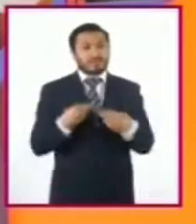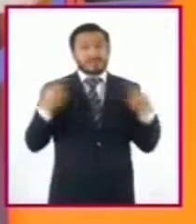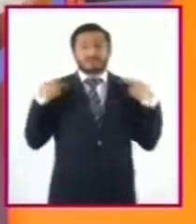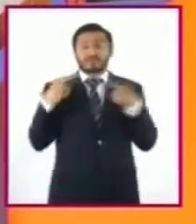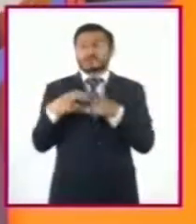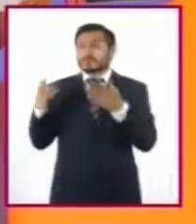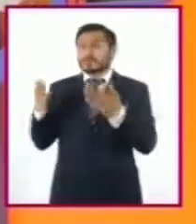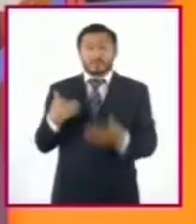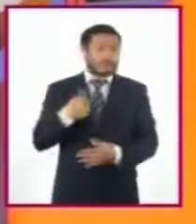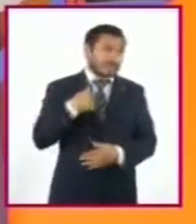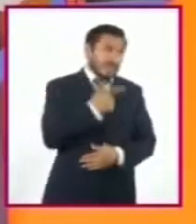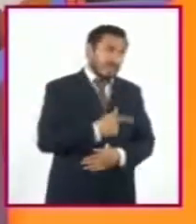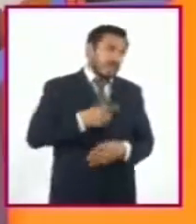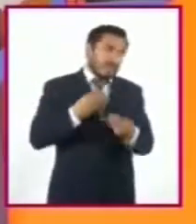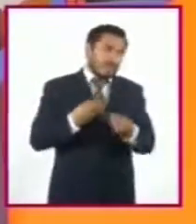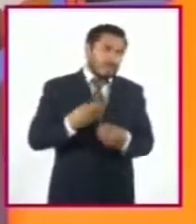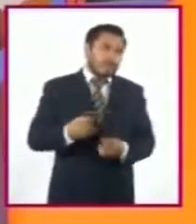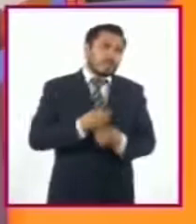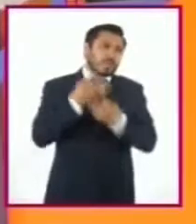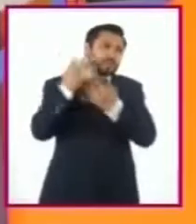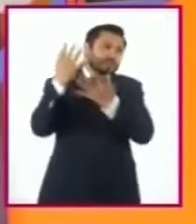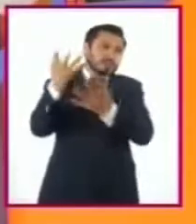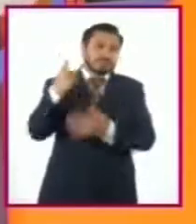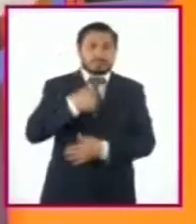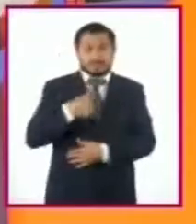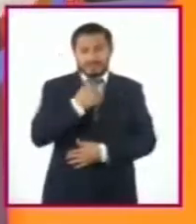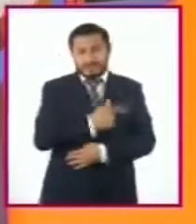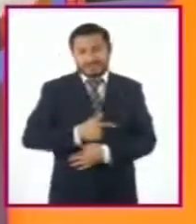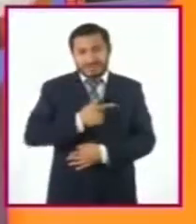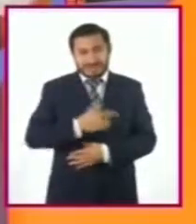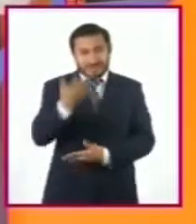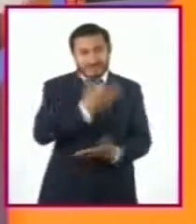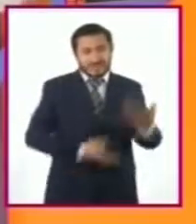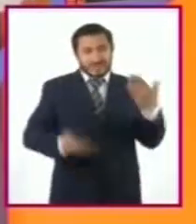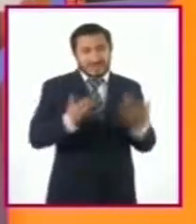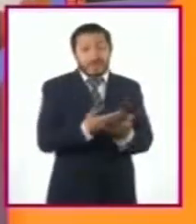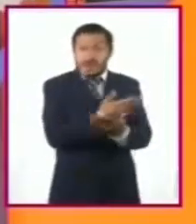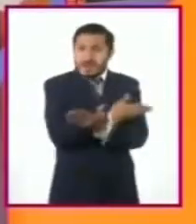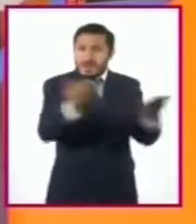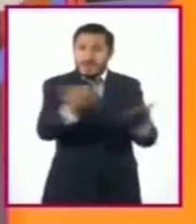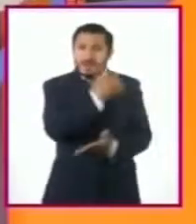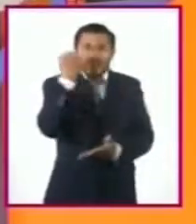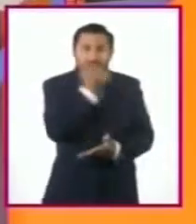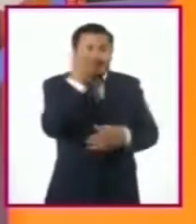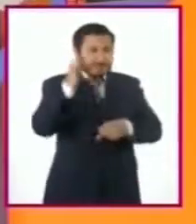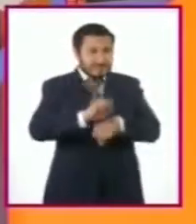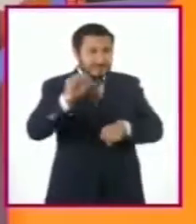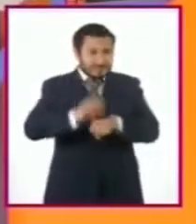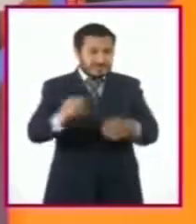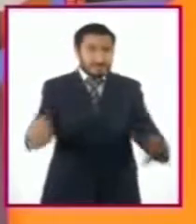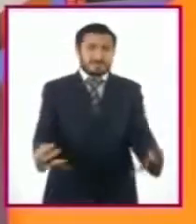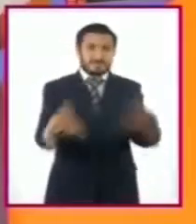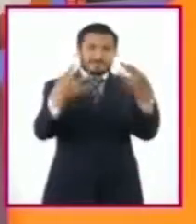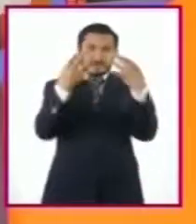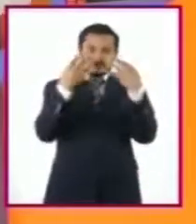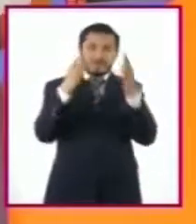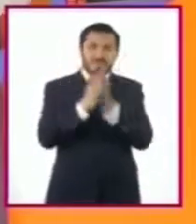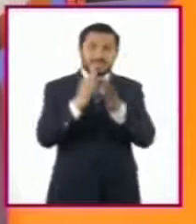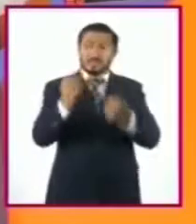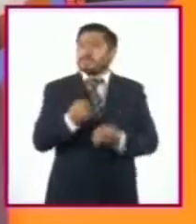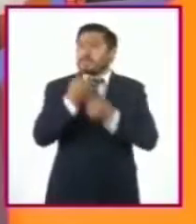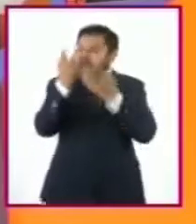gusta mucho la poesía y me gustaría compartir con los estudiantes de secundaria que nos están viendo un